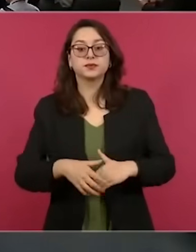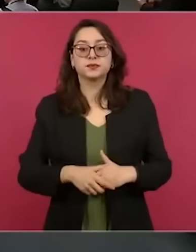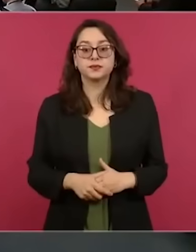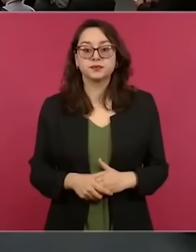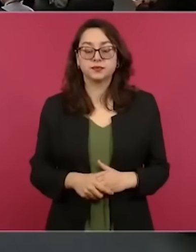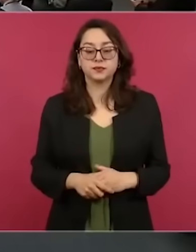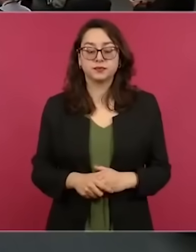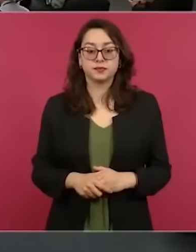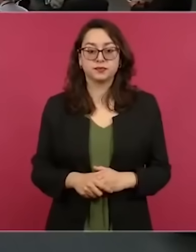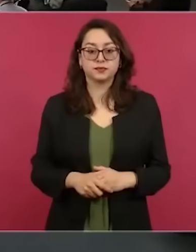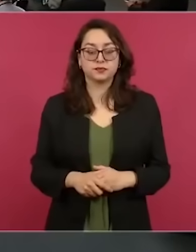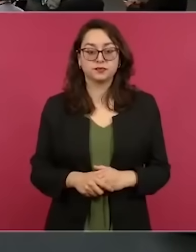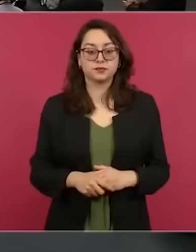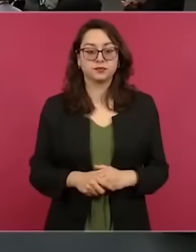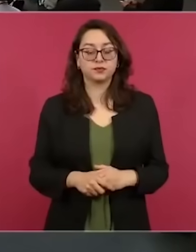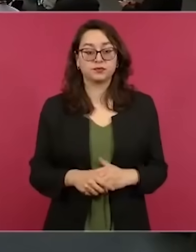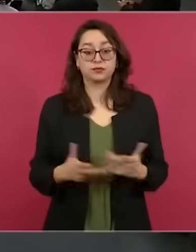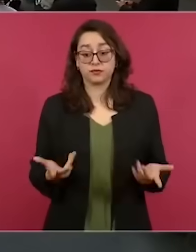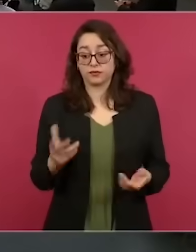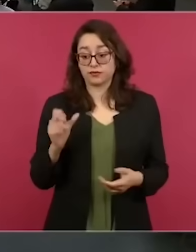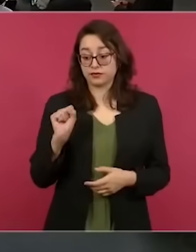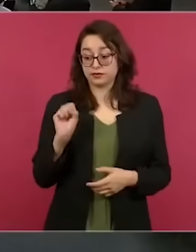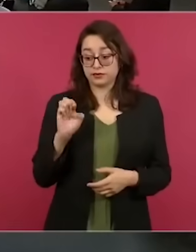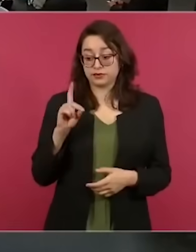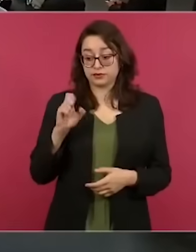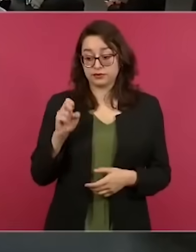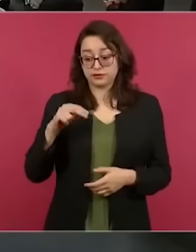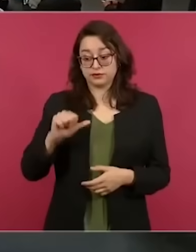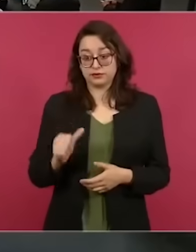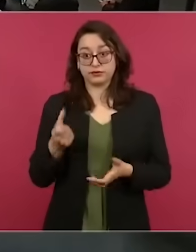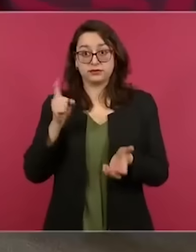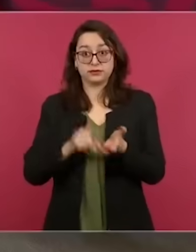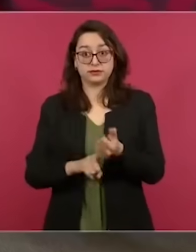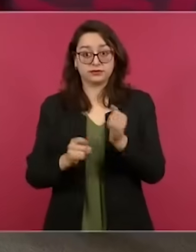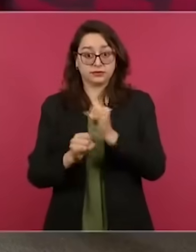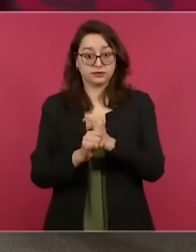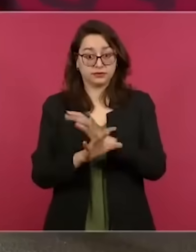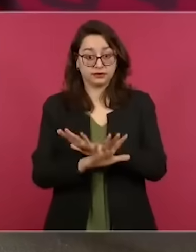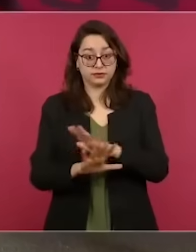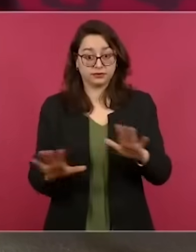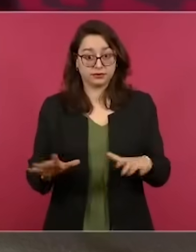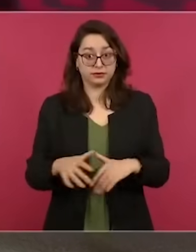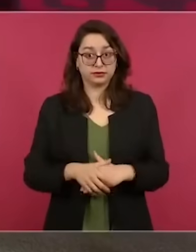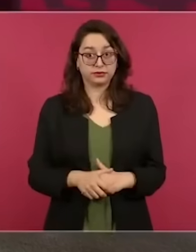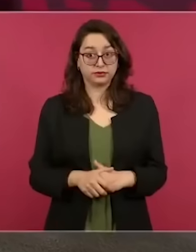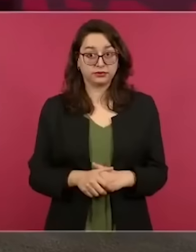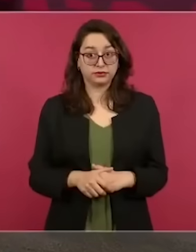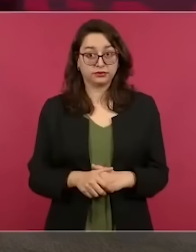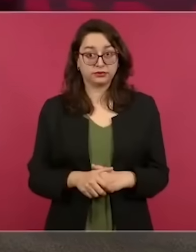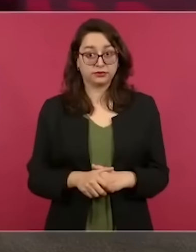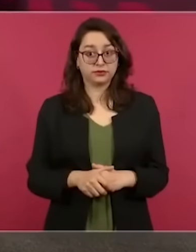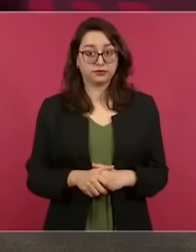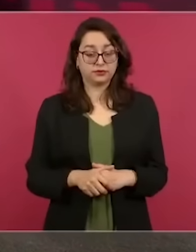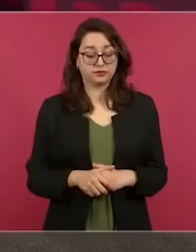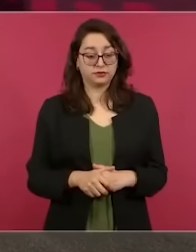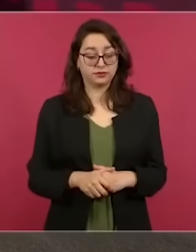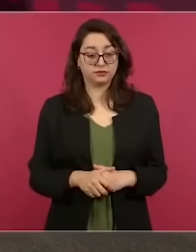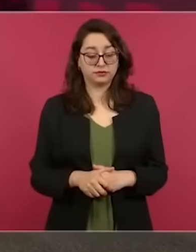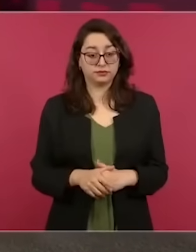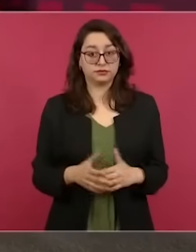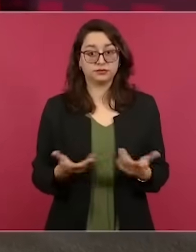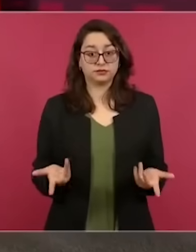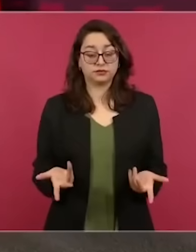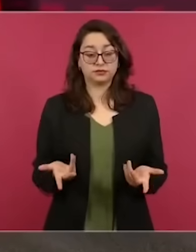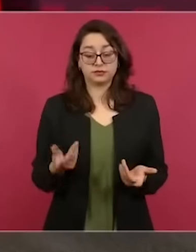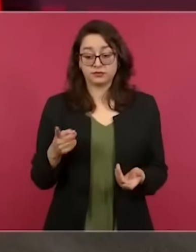más el informe de la Secretaría de la Defensa sobre los documentos que ellos